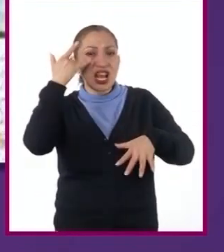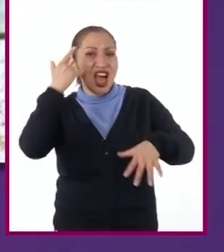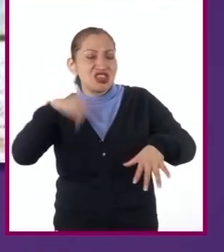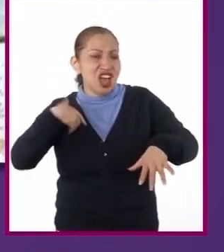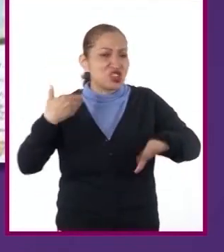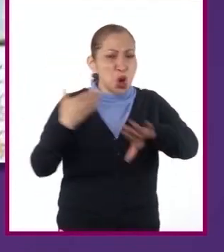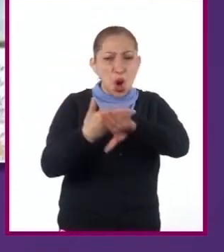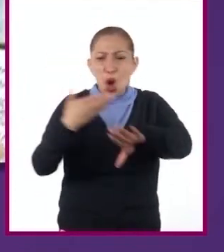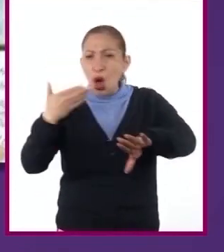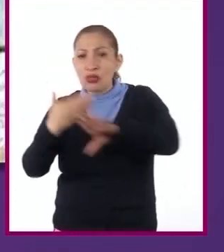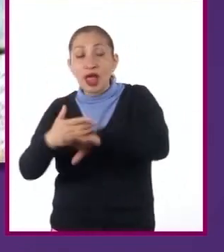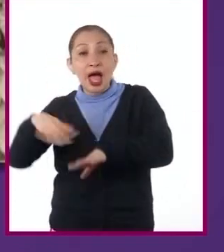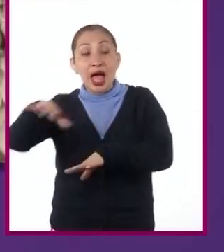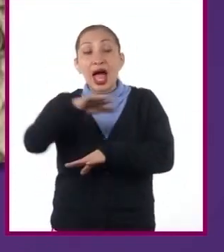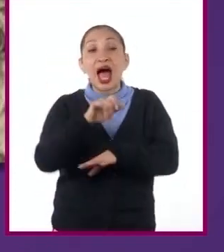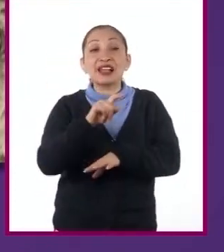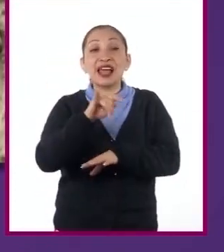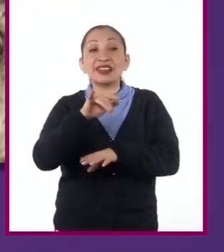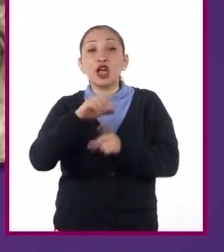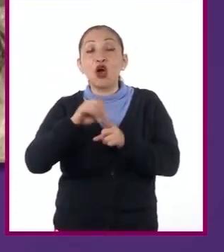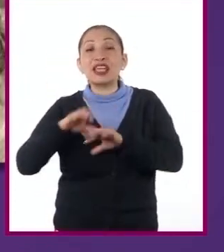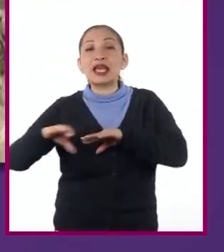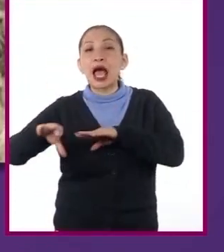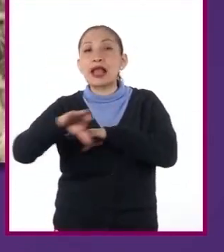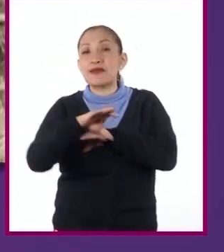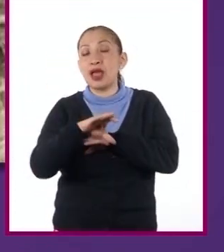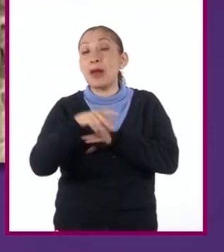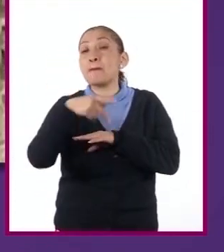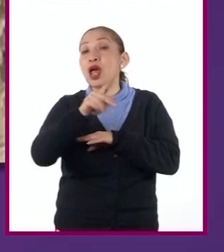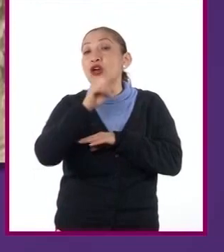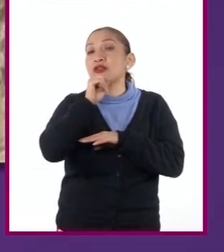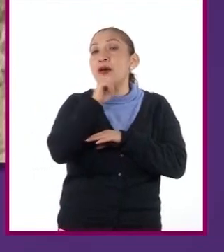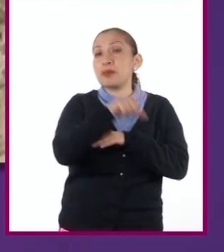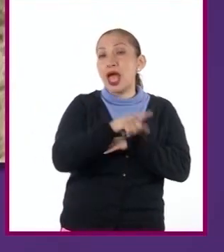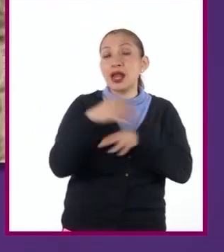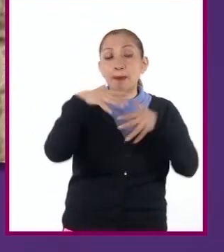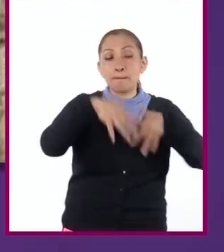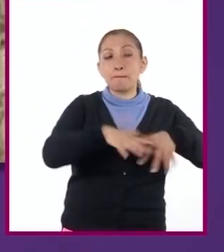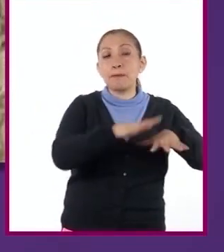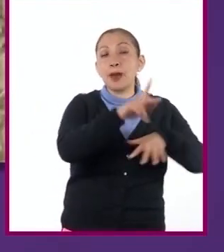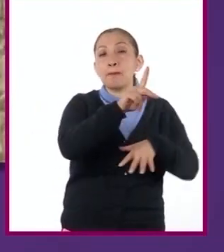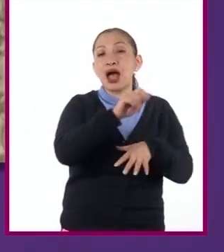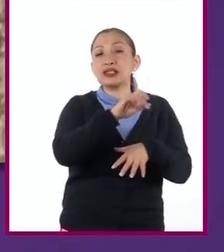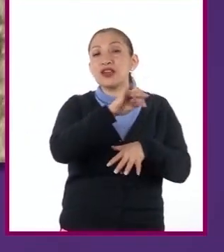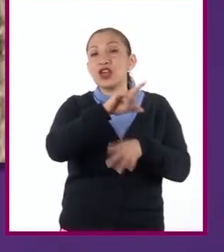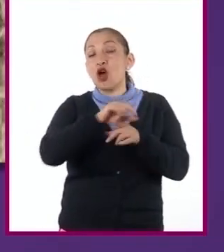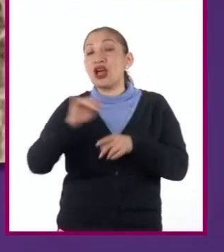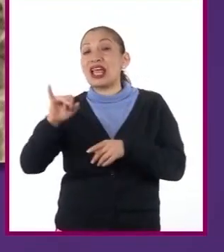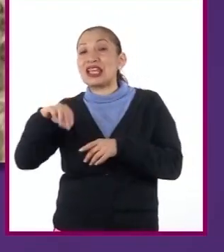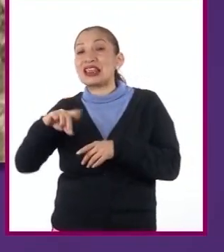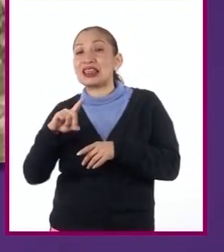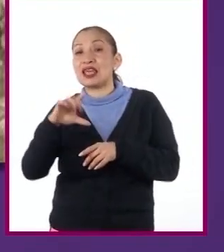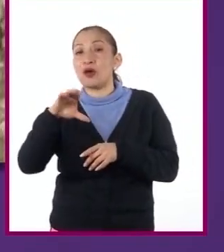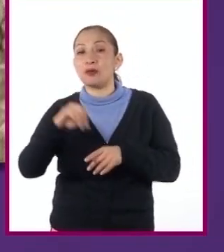fueron principalmente el Atlántico y el Caribe, pero también el Océano Pacífico y el Índico.